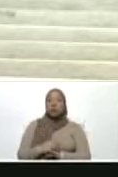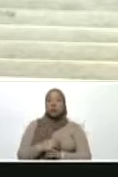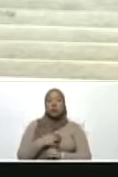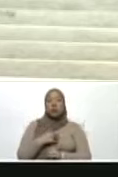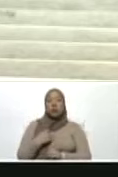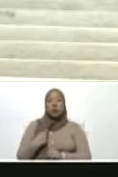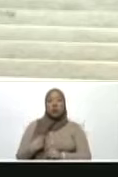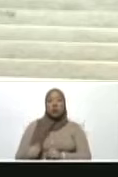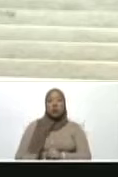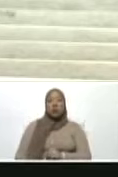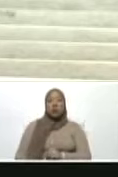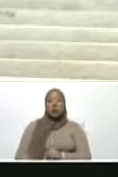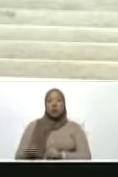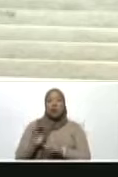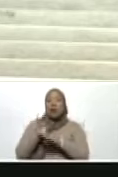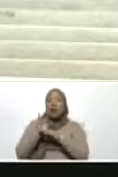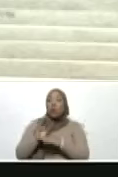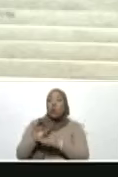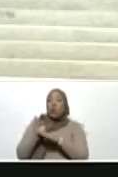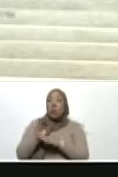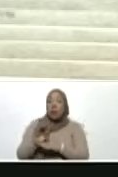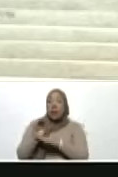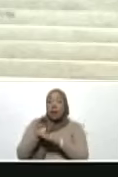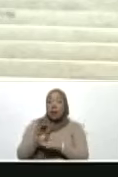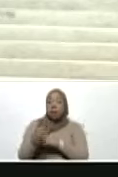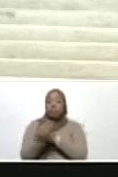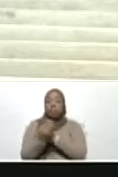para cuidar la seguridad.